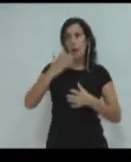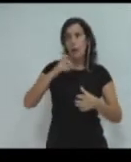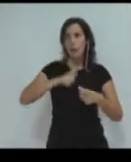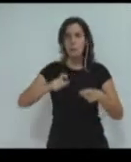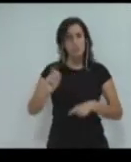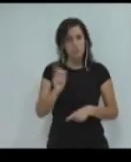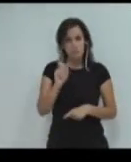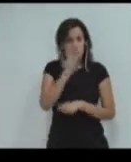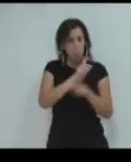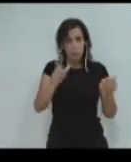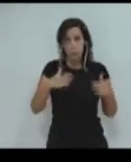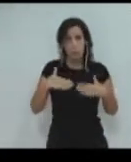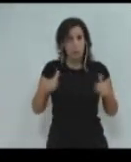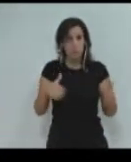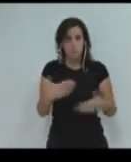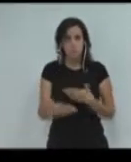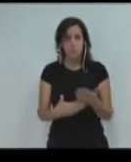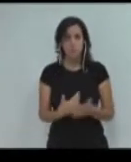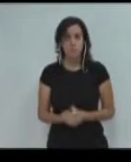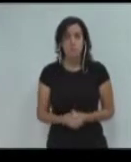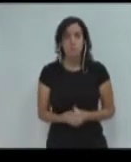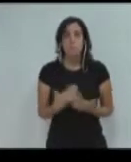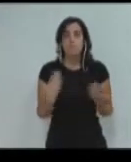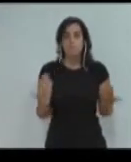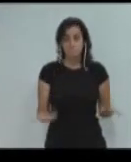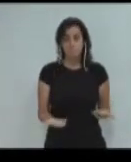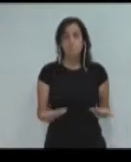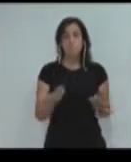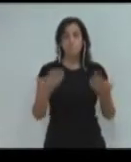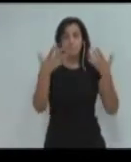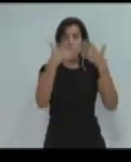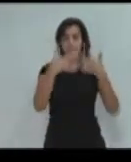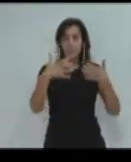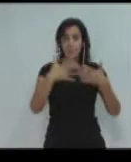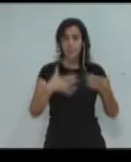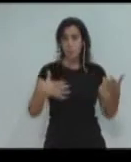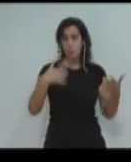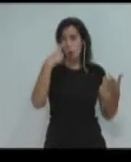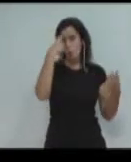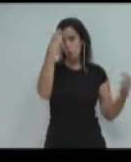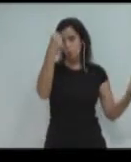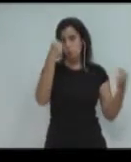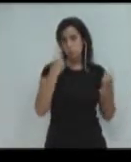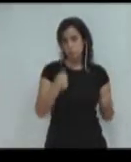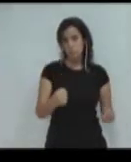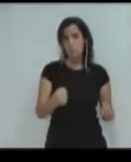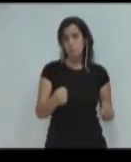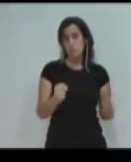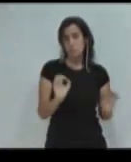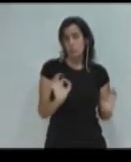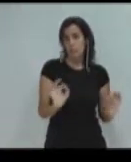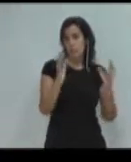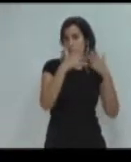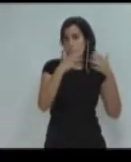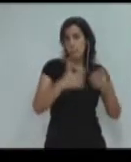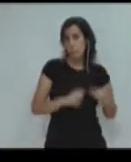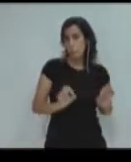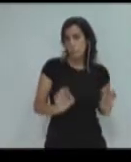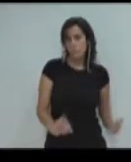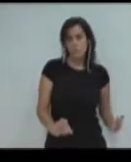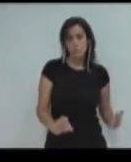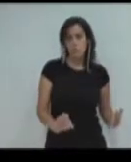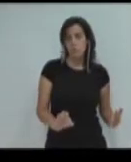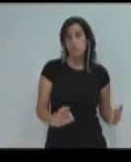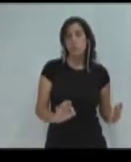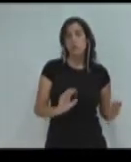como cualquiera de nosotros. Entonces, el recorrido de los textos eruditos, es decir, pues es el que es. Todo al final pues